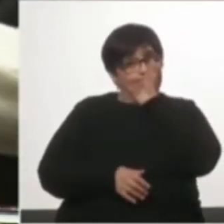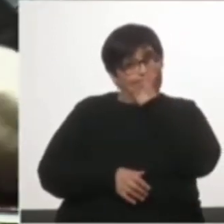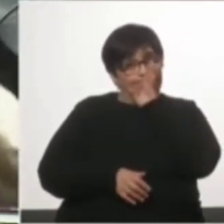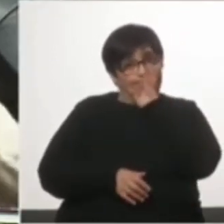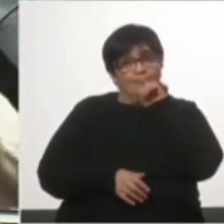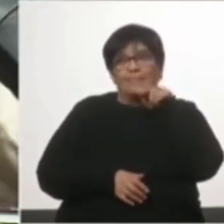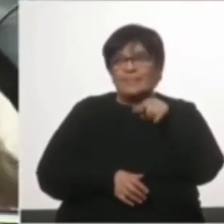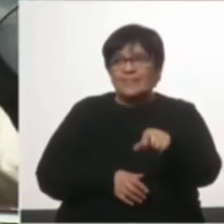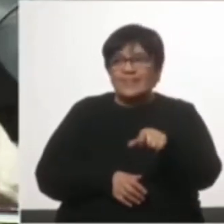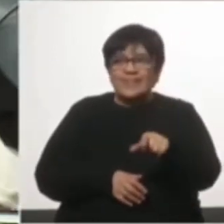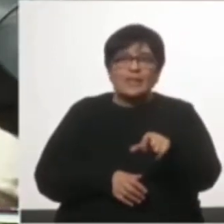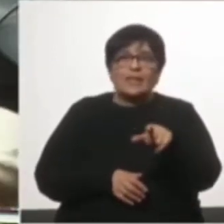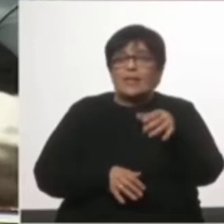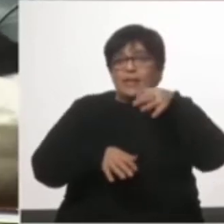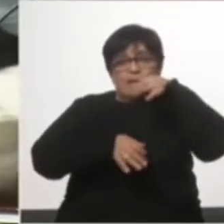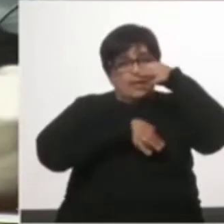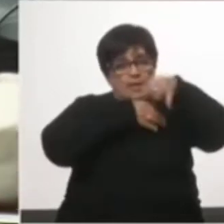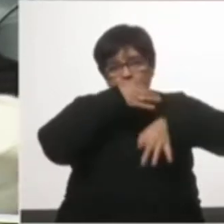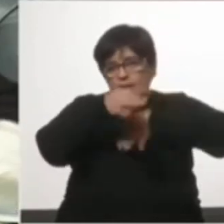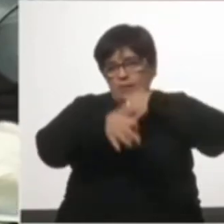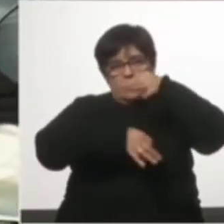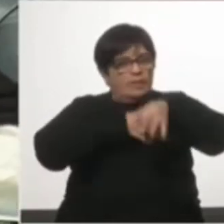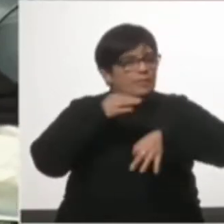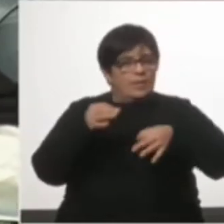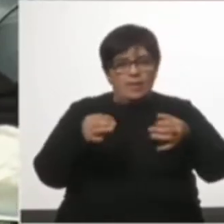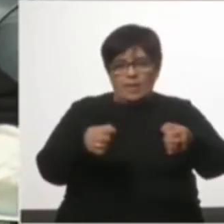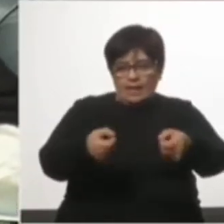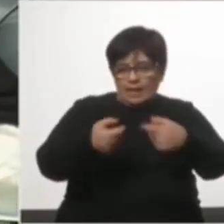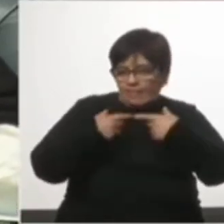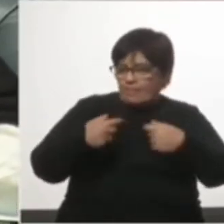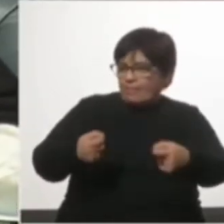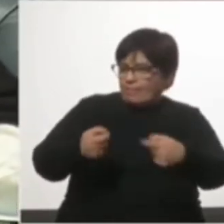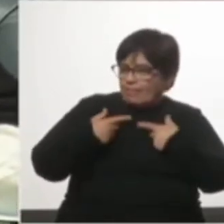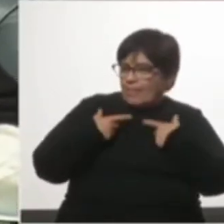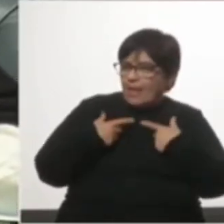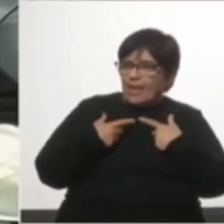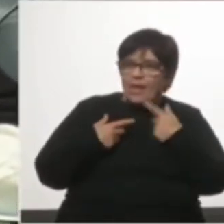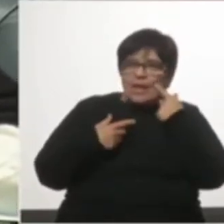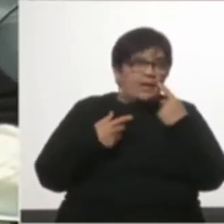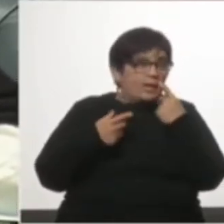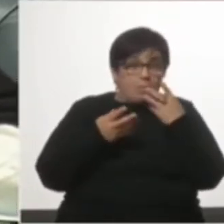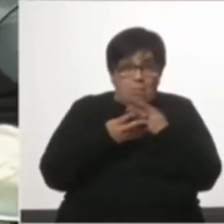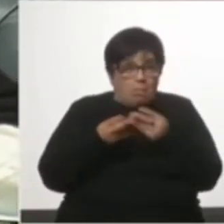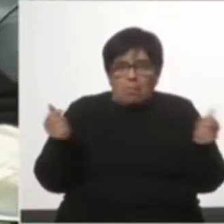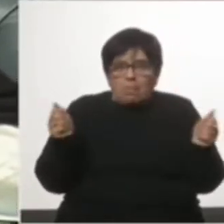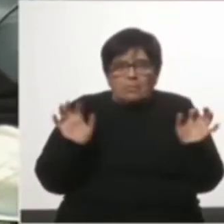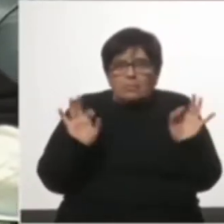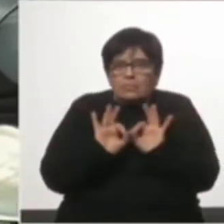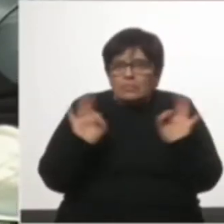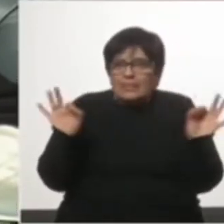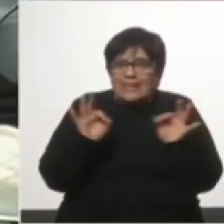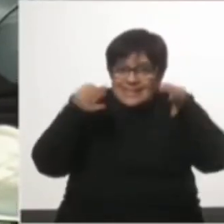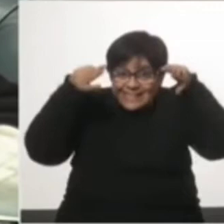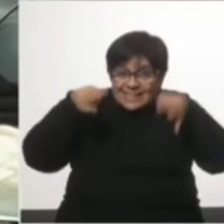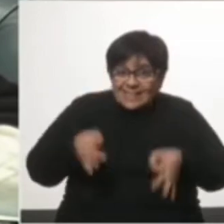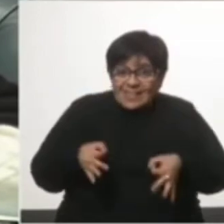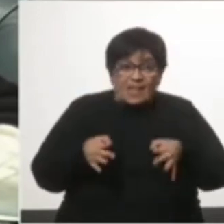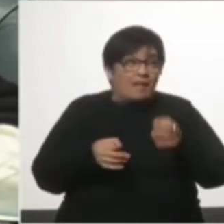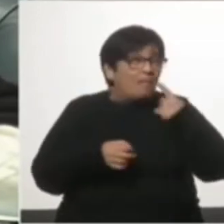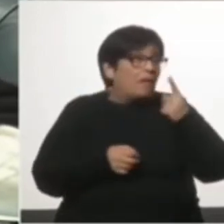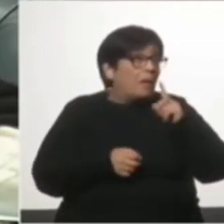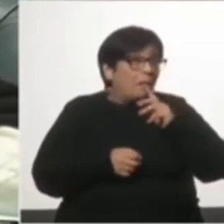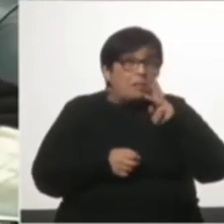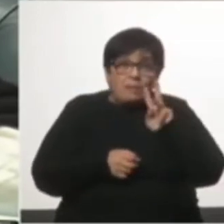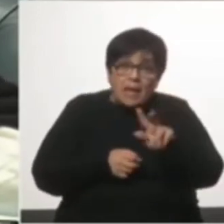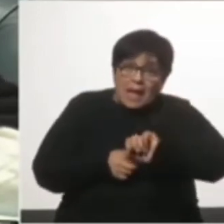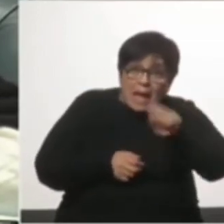Eso es el mensaje que recibíamos. Un juego de perillas invisibles, con vencidos y vencedores,